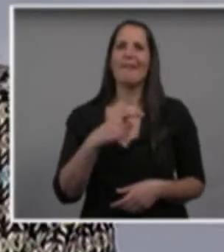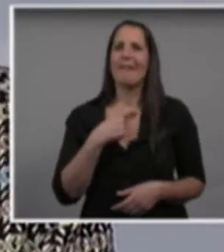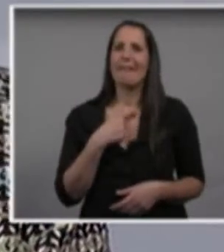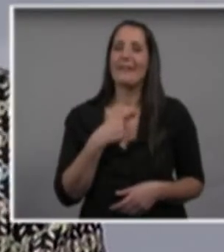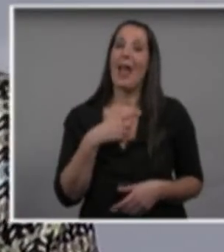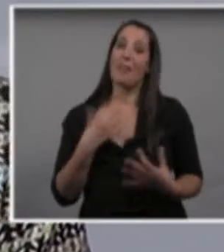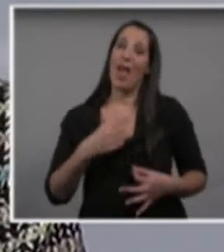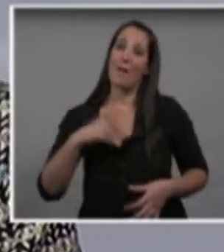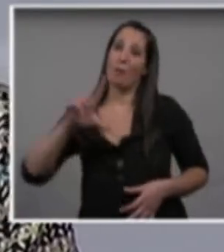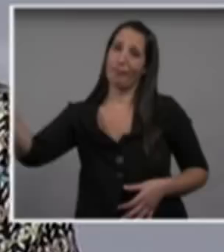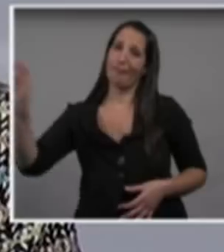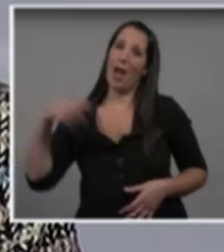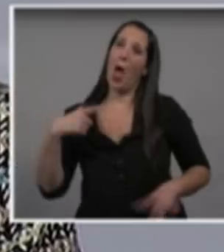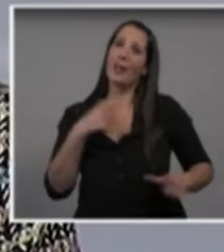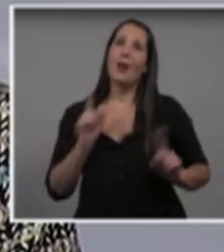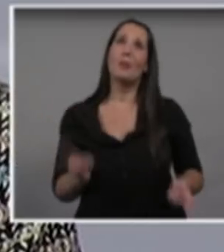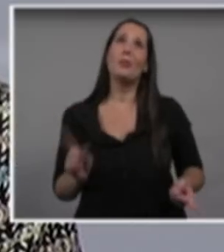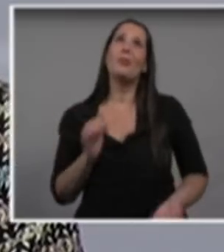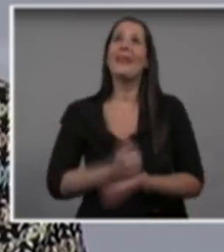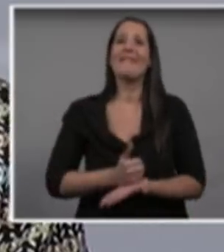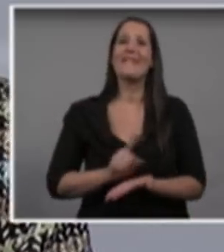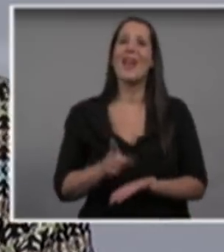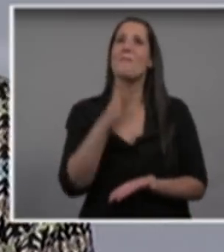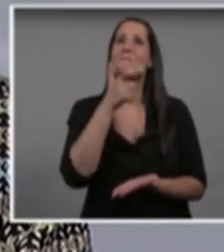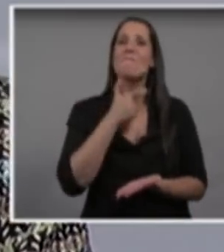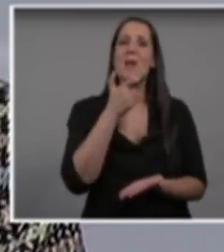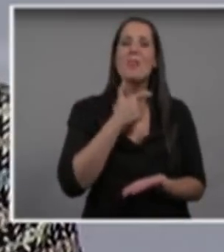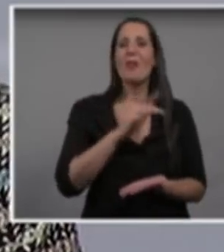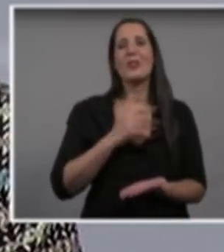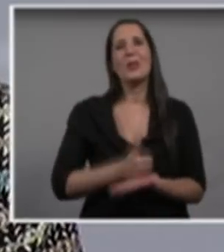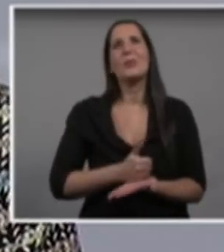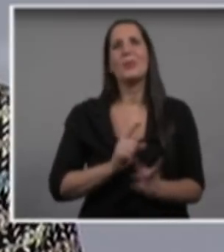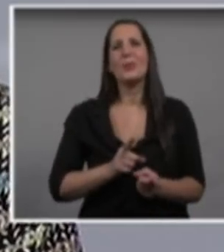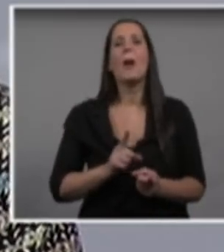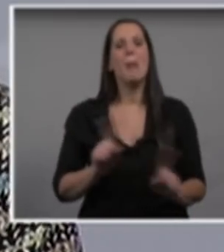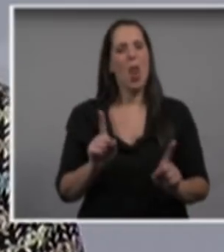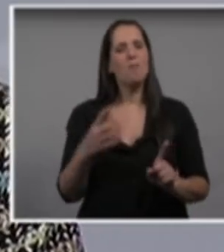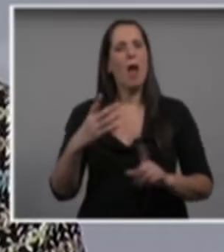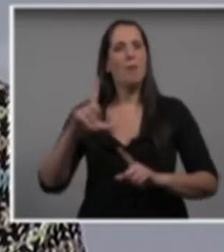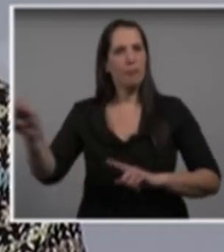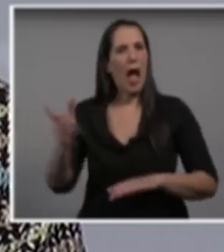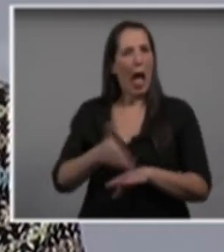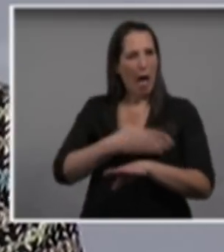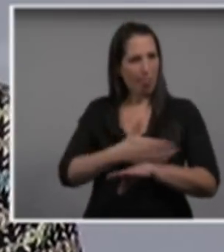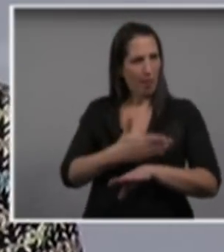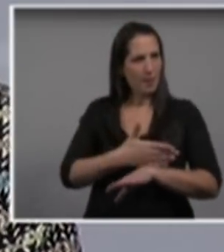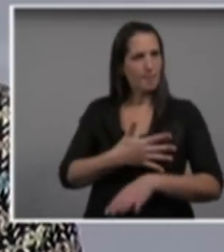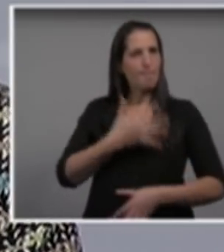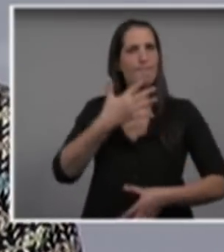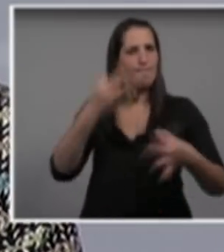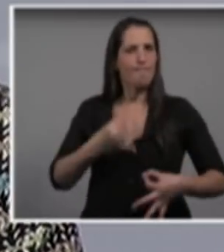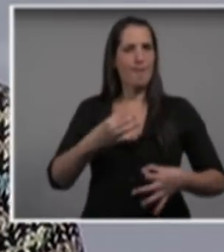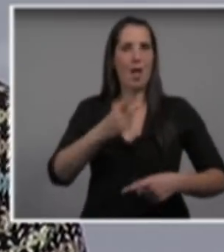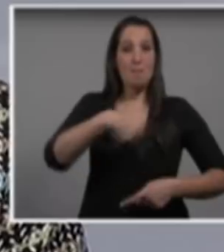Tengo que irme igual de Mendoza, pero no quiero irme de Mendoza sin antes comprometerme ante este